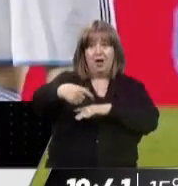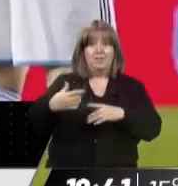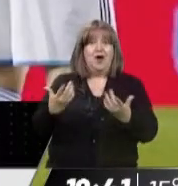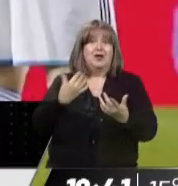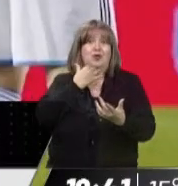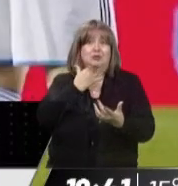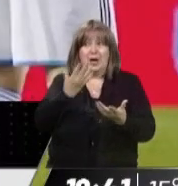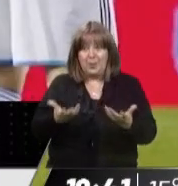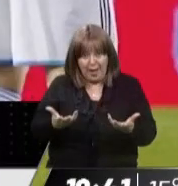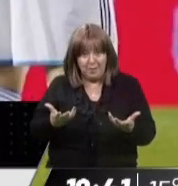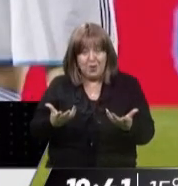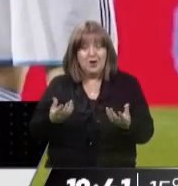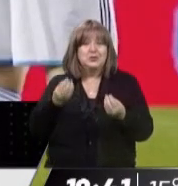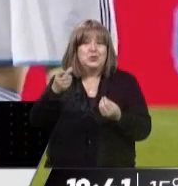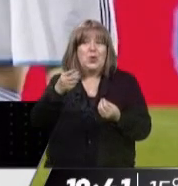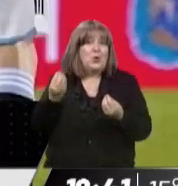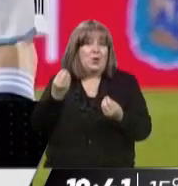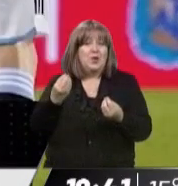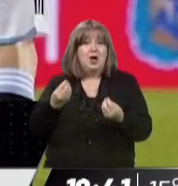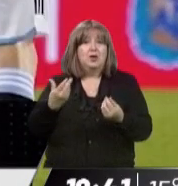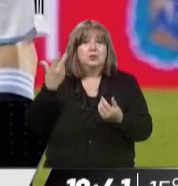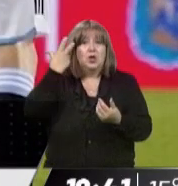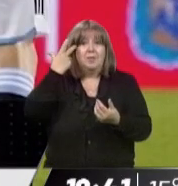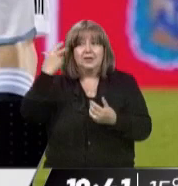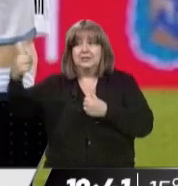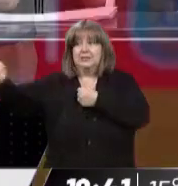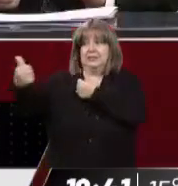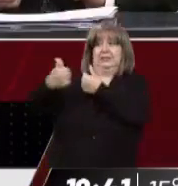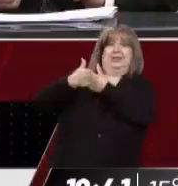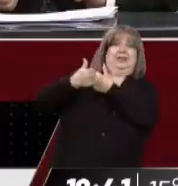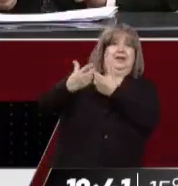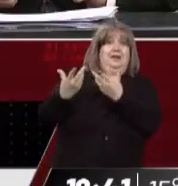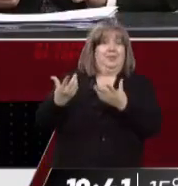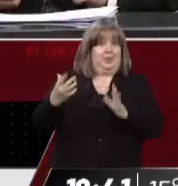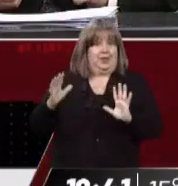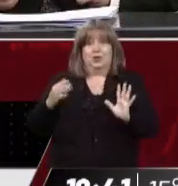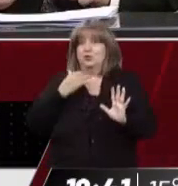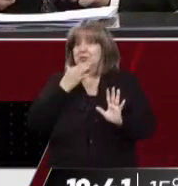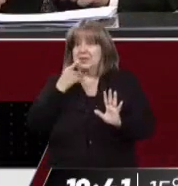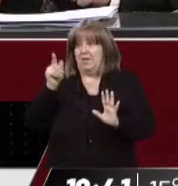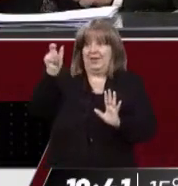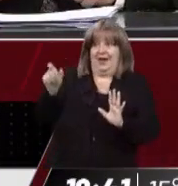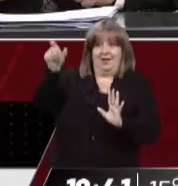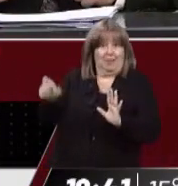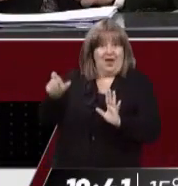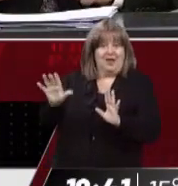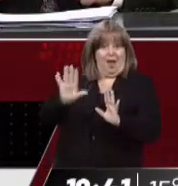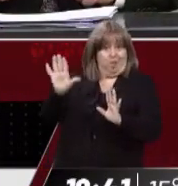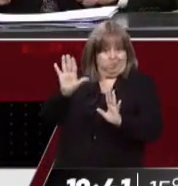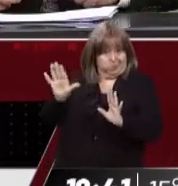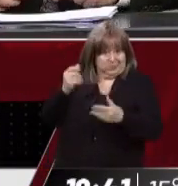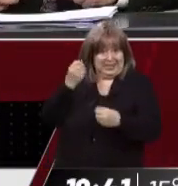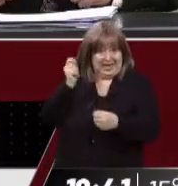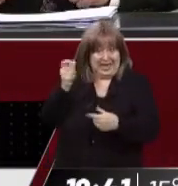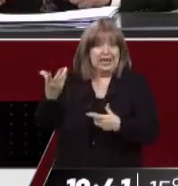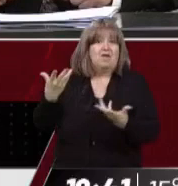perfecto lo que más allá de que tengas un nivel de valentía extremo. Sí, sí, sí, obvio. Pero a veces, claro, uno no sabe quién es y ellos también,